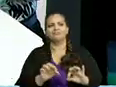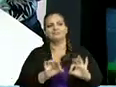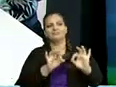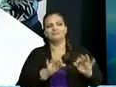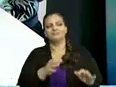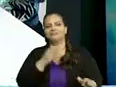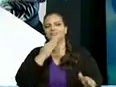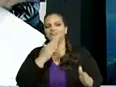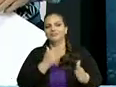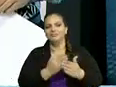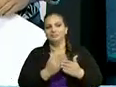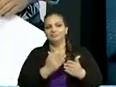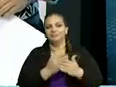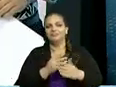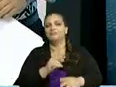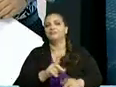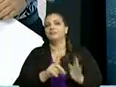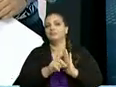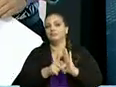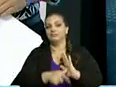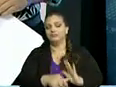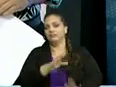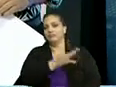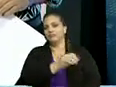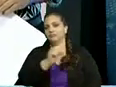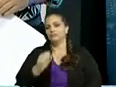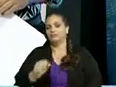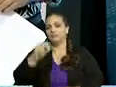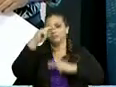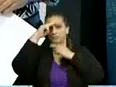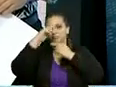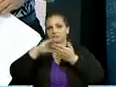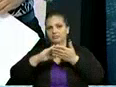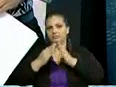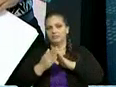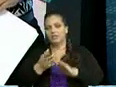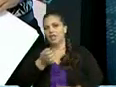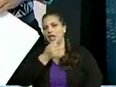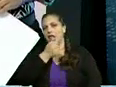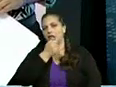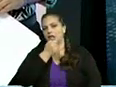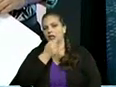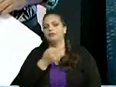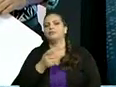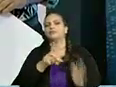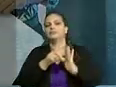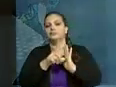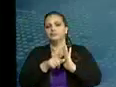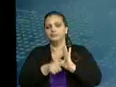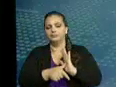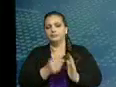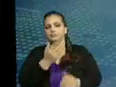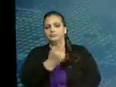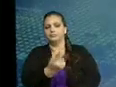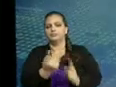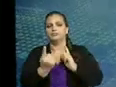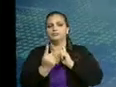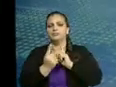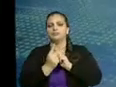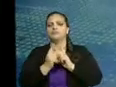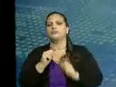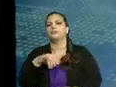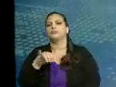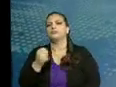Gracias, vamos a estar muy atentos de tu reporte, Bombón, en la noticia, en la comunidad, y más adelante El Sol se incorpora a la noticia primera emisión. Hasta